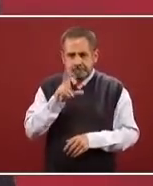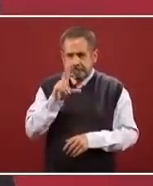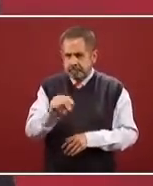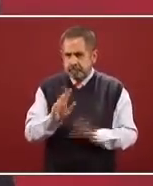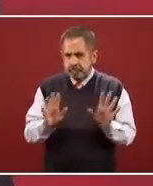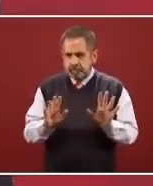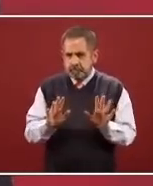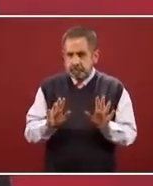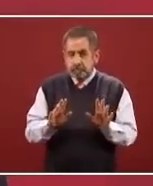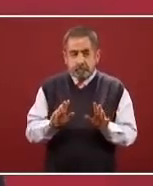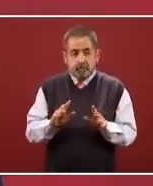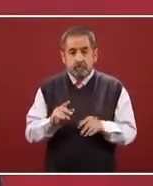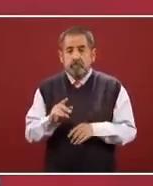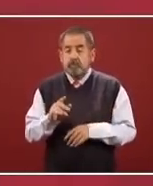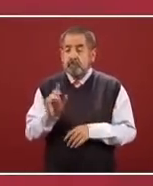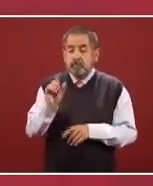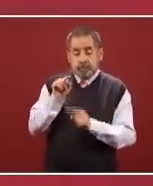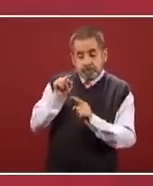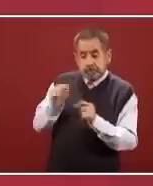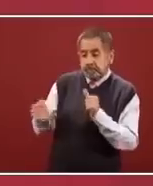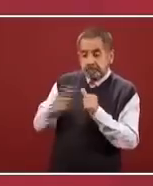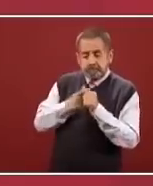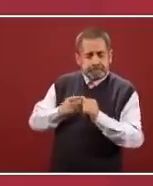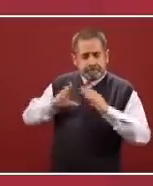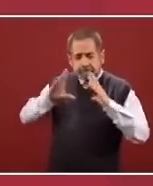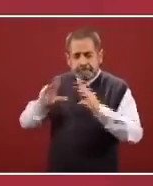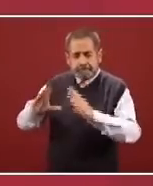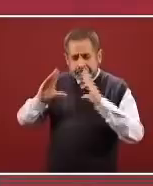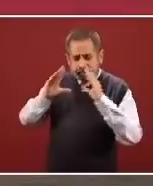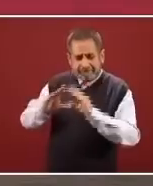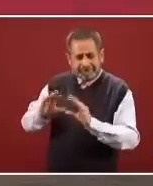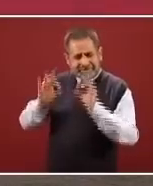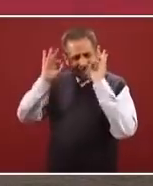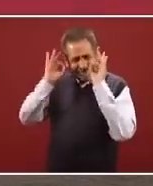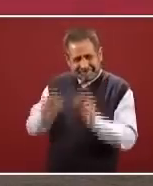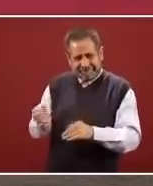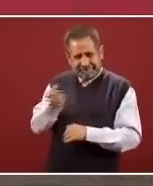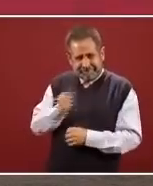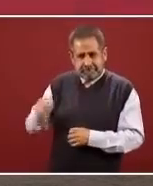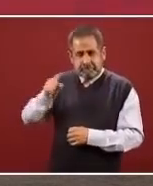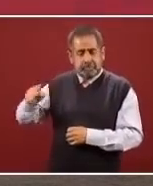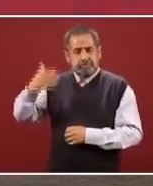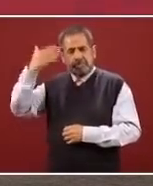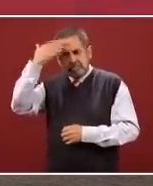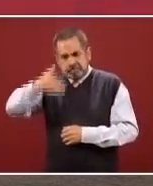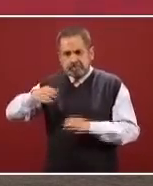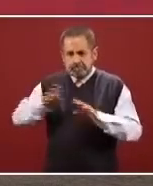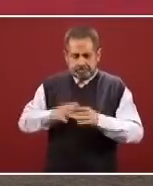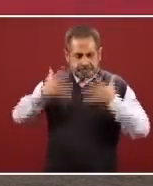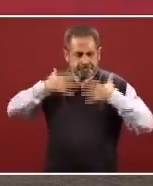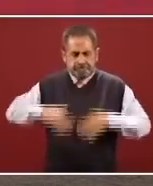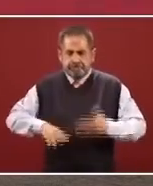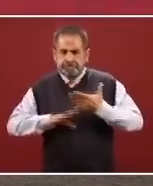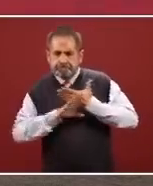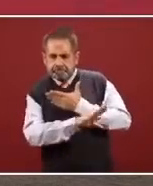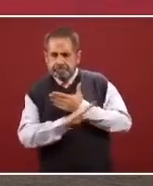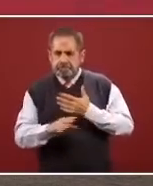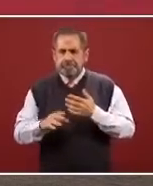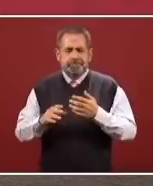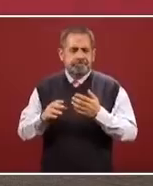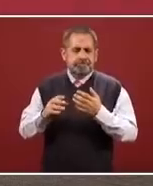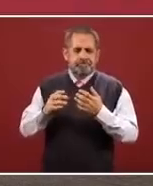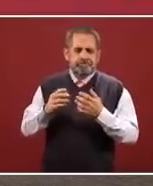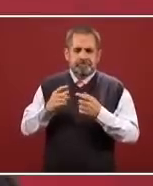se verifique que tengan una capacitación apropiada para usar el equipo de protección personal, que